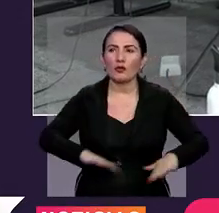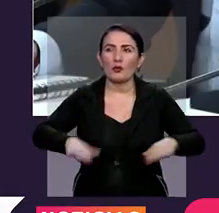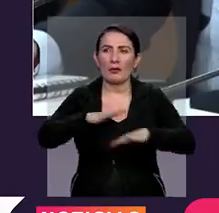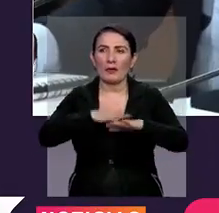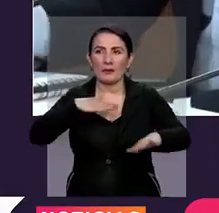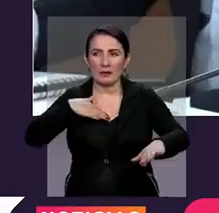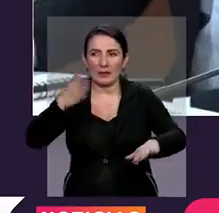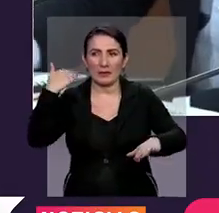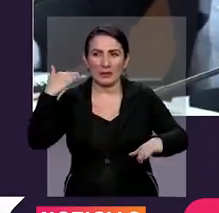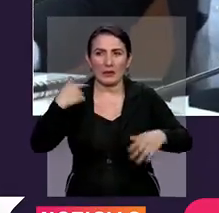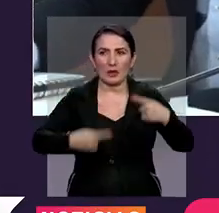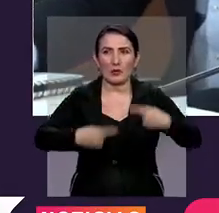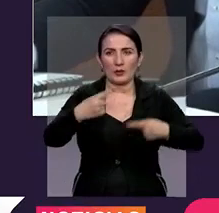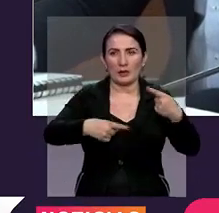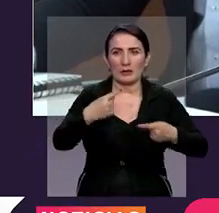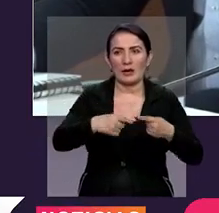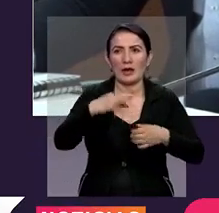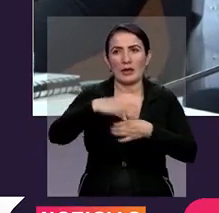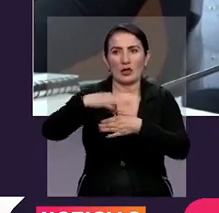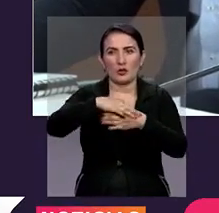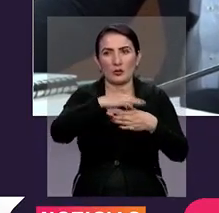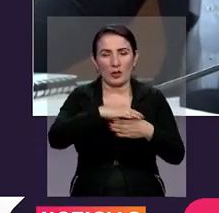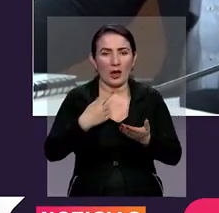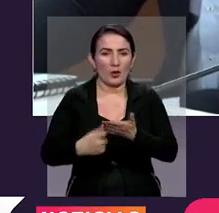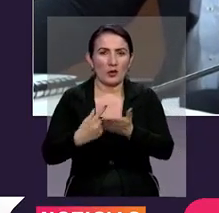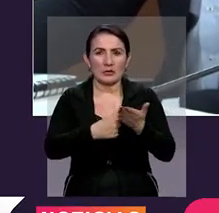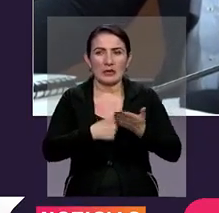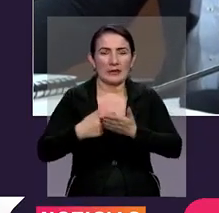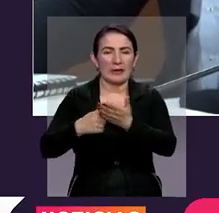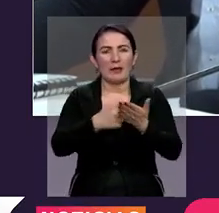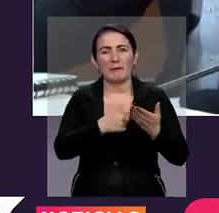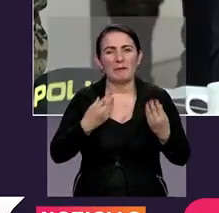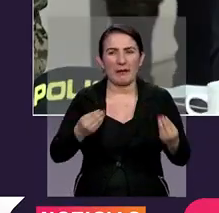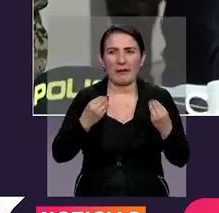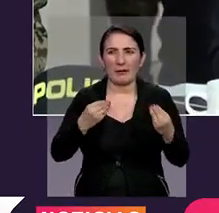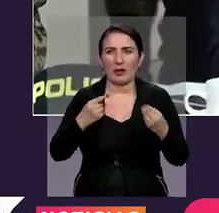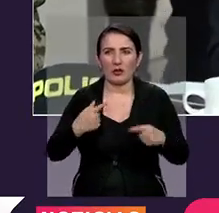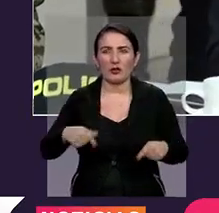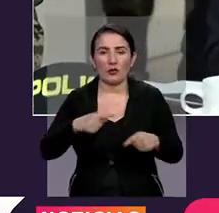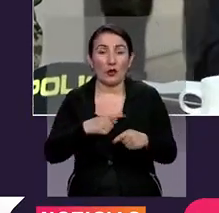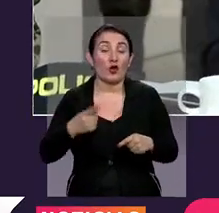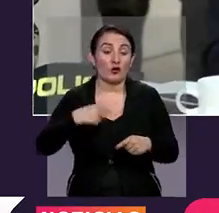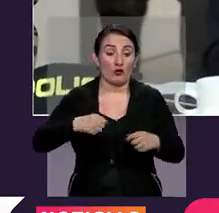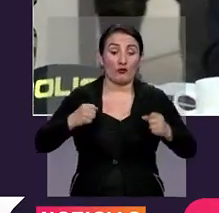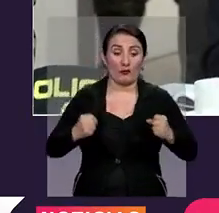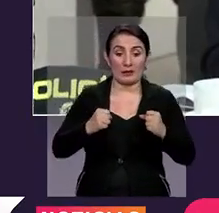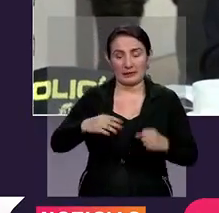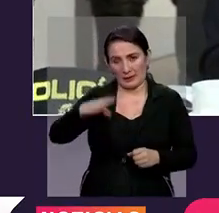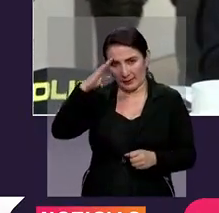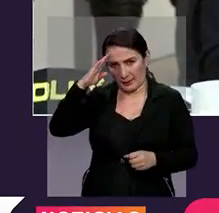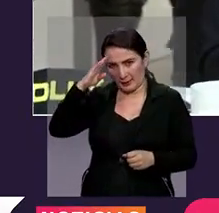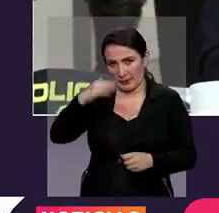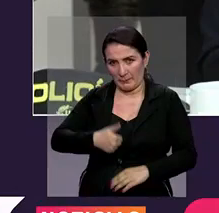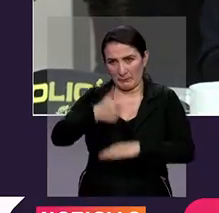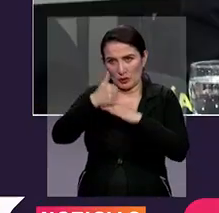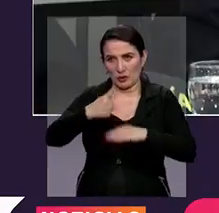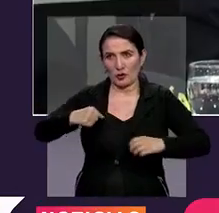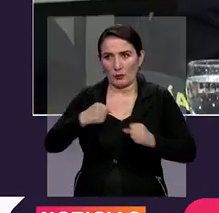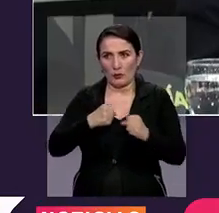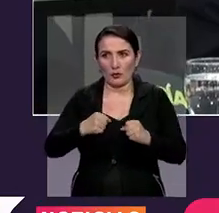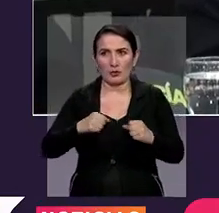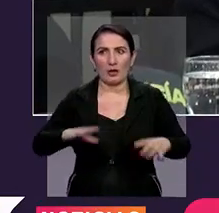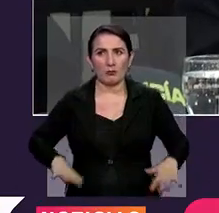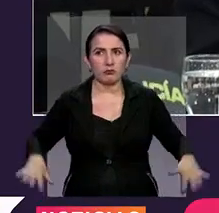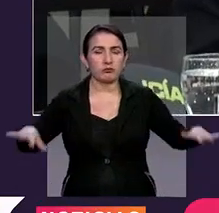dieron en la anterior contienda electoral, teniendo en cuenta con las consultas interpartidistas. Lo que se sabe hasta el momento es que el pie de fuerza de la alcaldía mayor de Bogotá hasta el momento